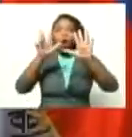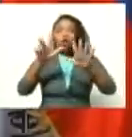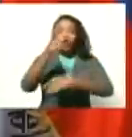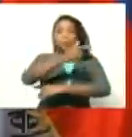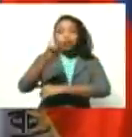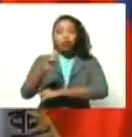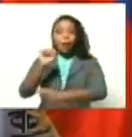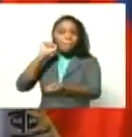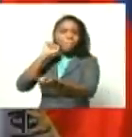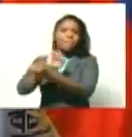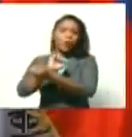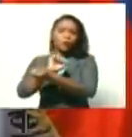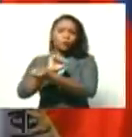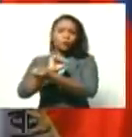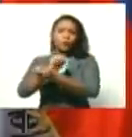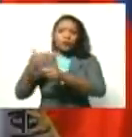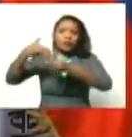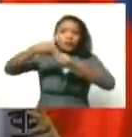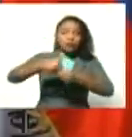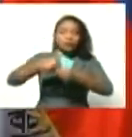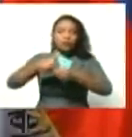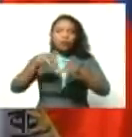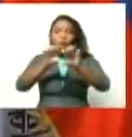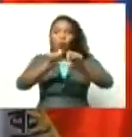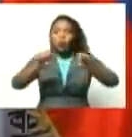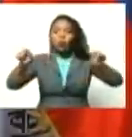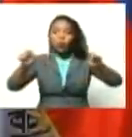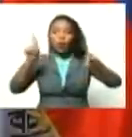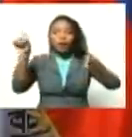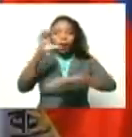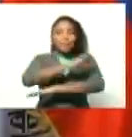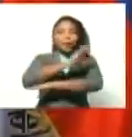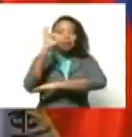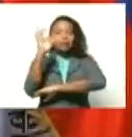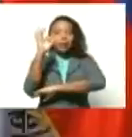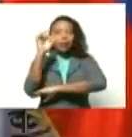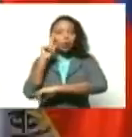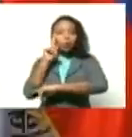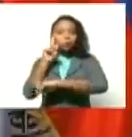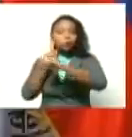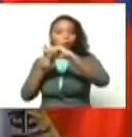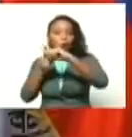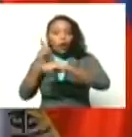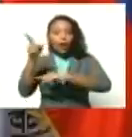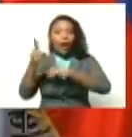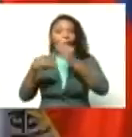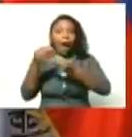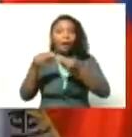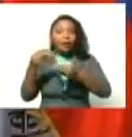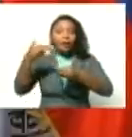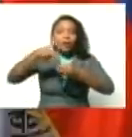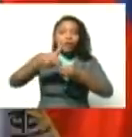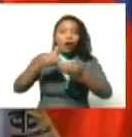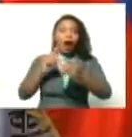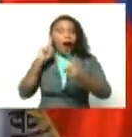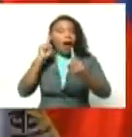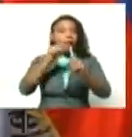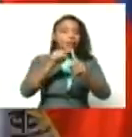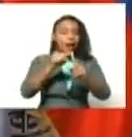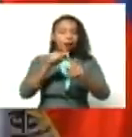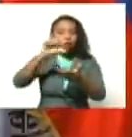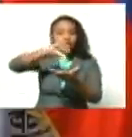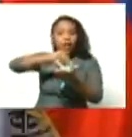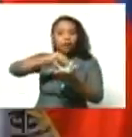fueron capturadas sustrayendo gasolina de un tubo matriz en Barquisimeto que distribuye combustible hacia los centros de distribución